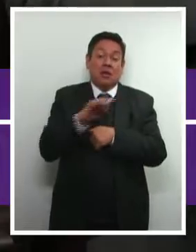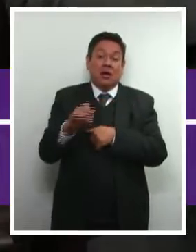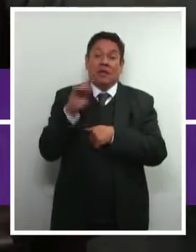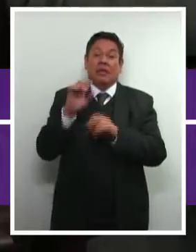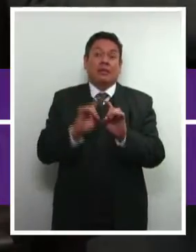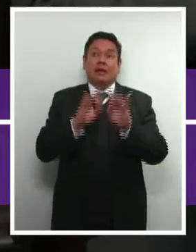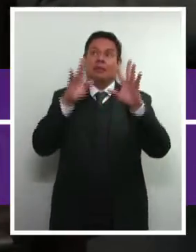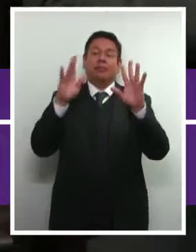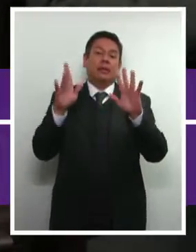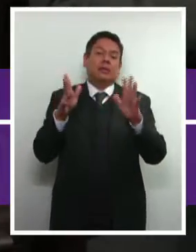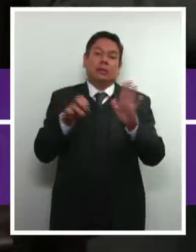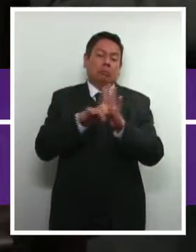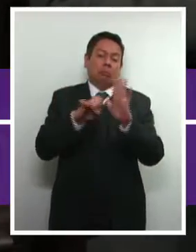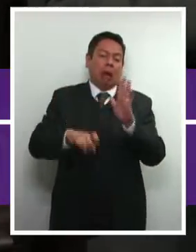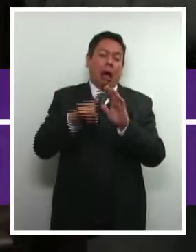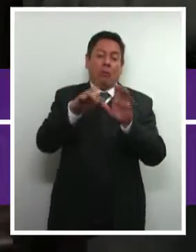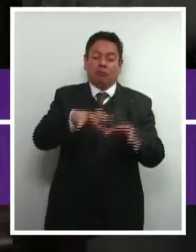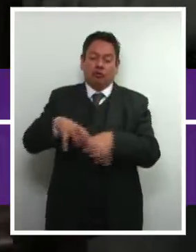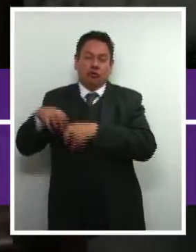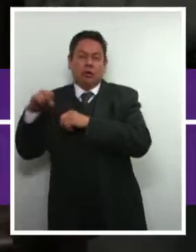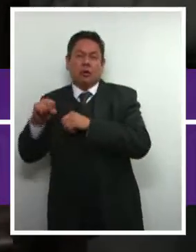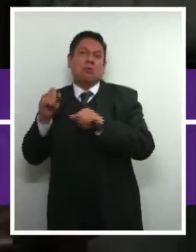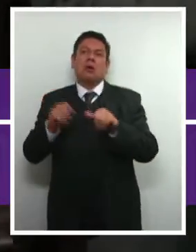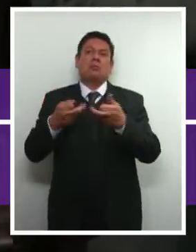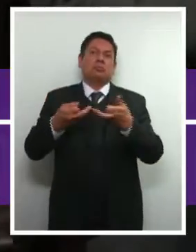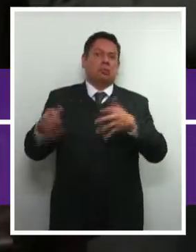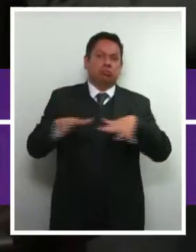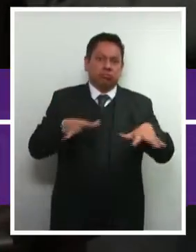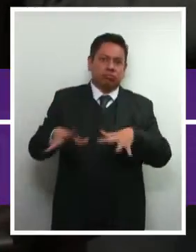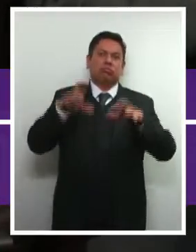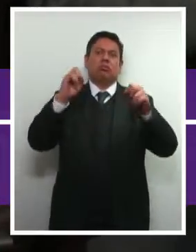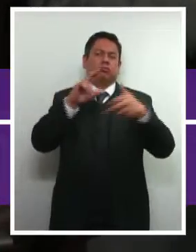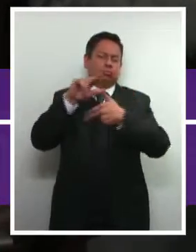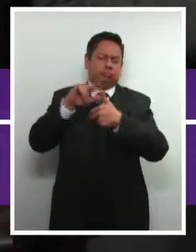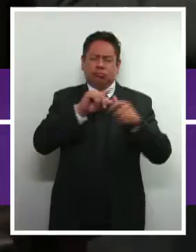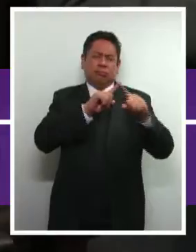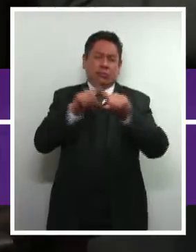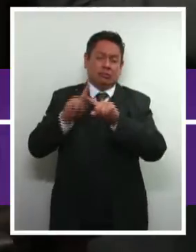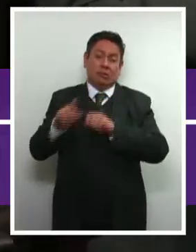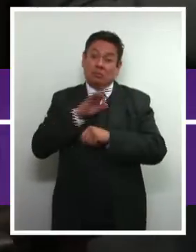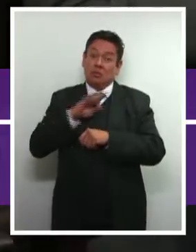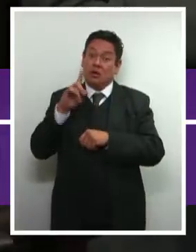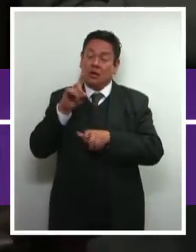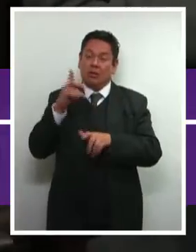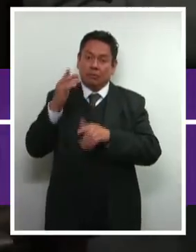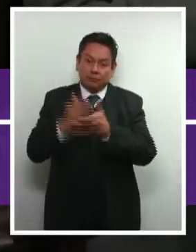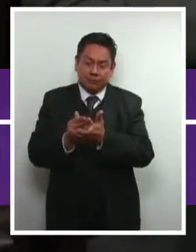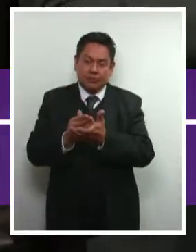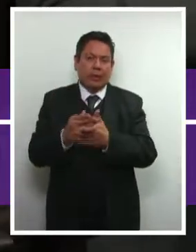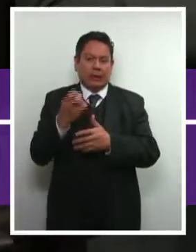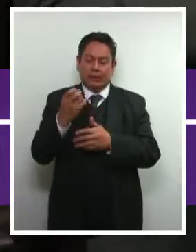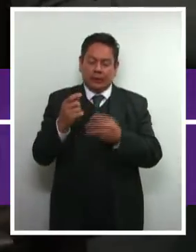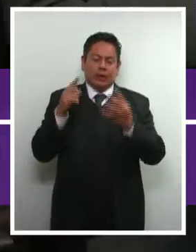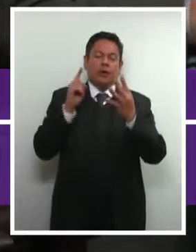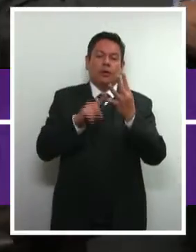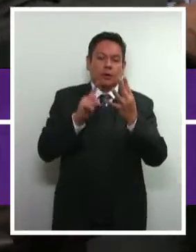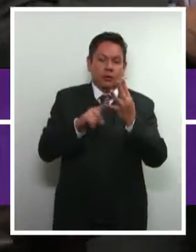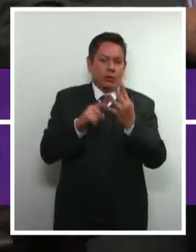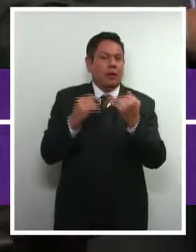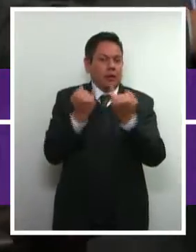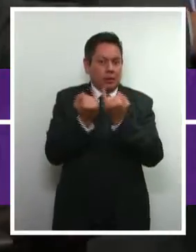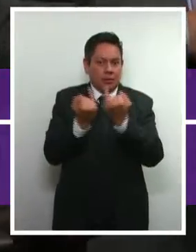eventos meteorológicos extraordinarios. Otra más es la ecológica, la que se refiere a la necesidad